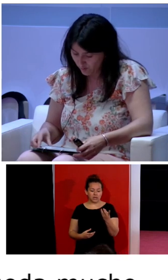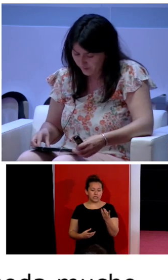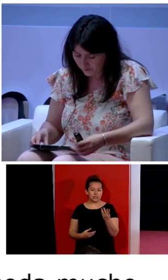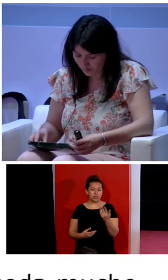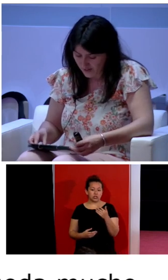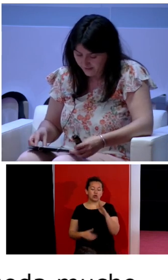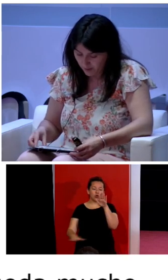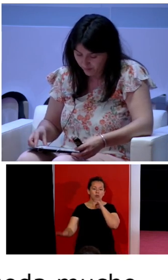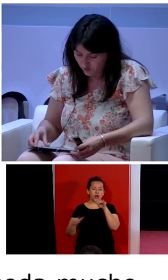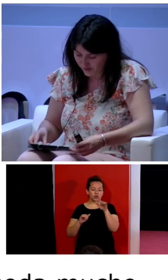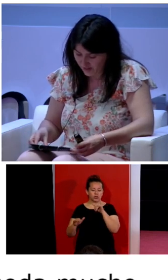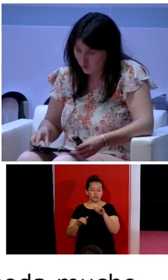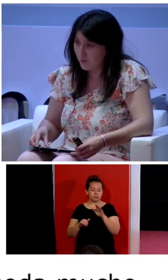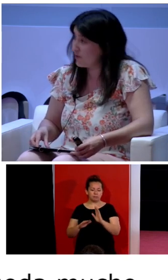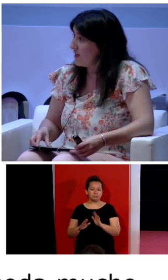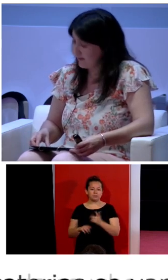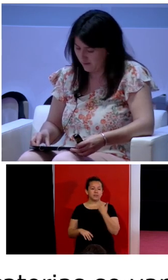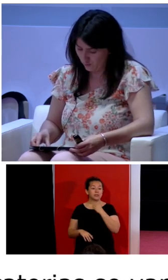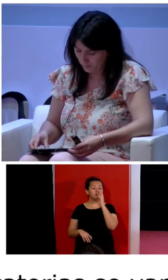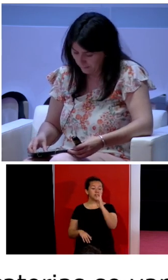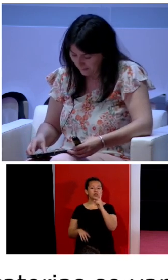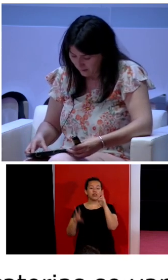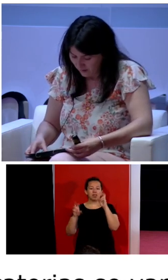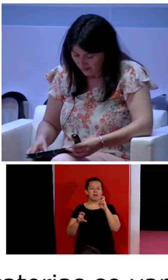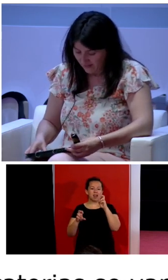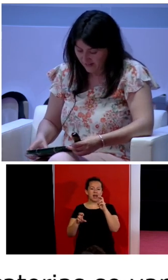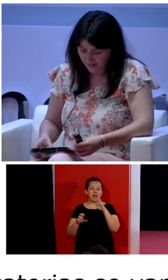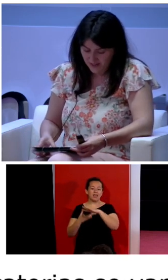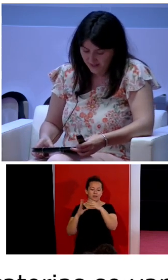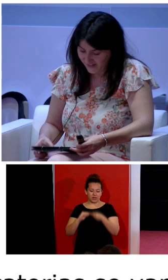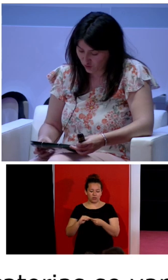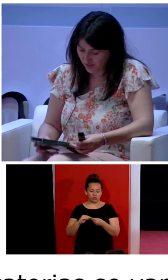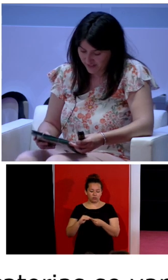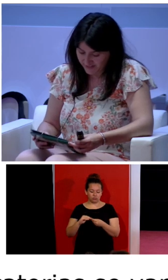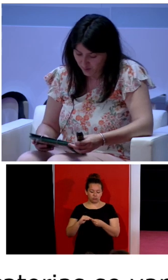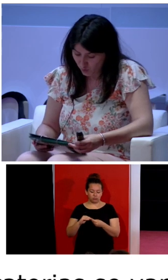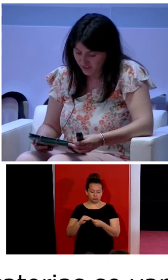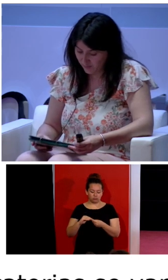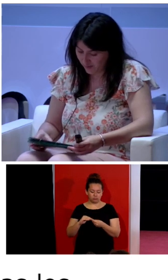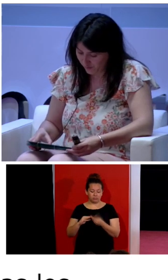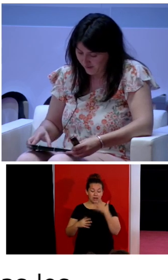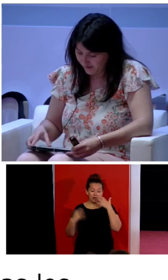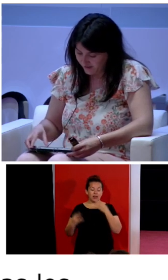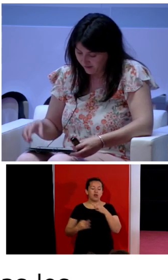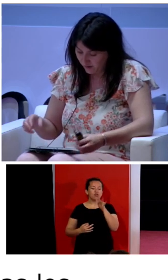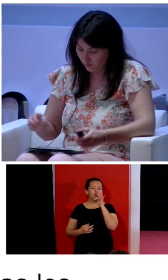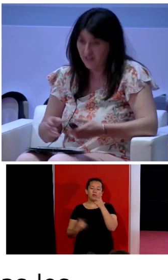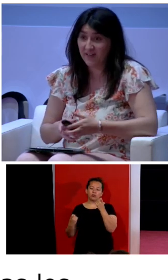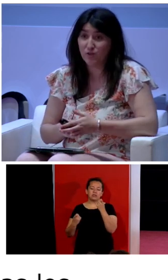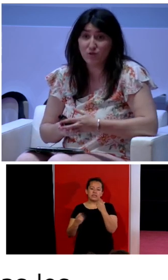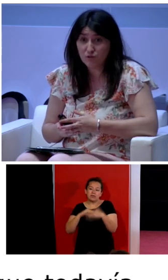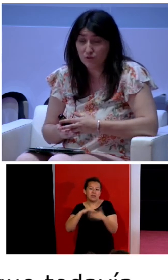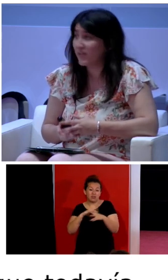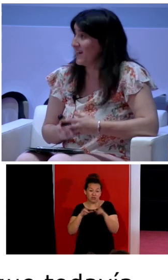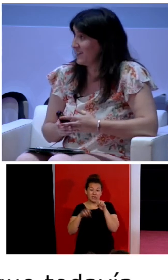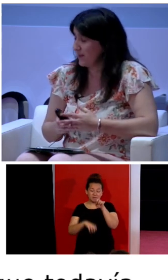como ya hemos visto, de las personas los temarios adaptados. La realidad es que todavía existen muchas limitaciones en este sentido y el